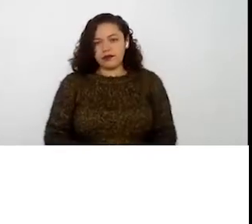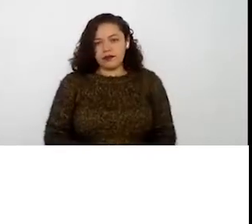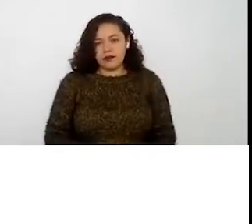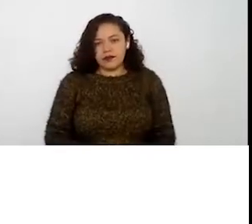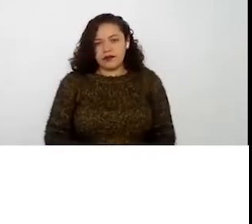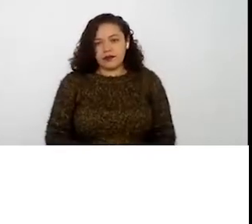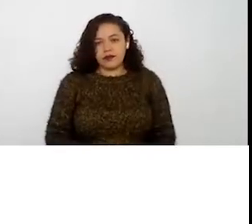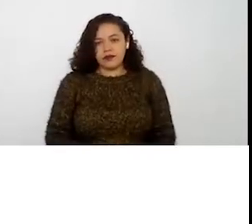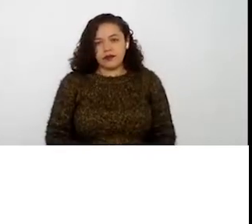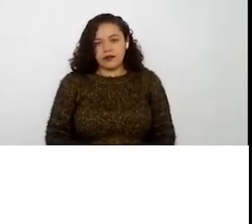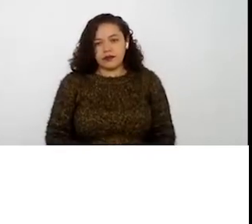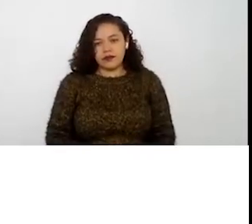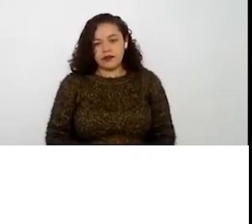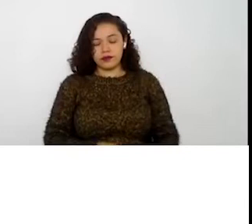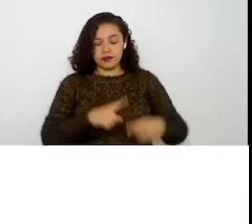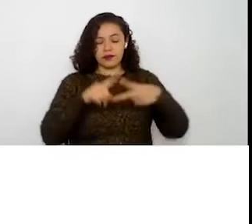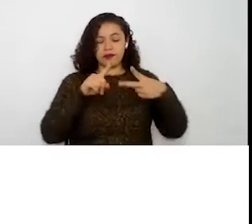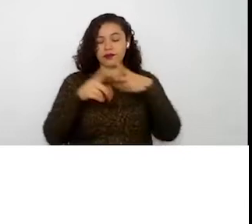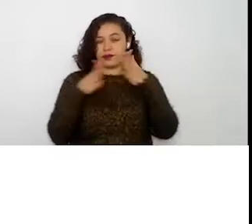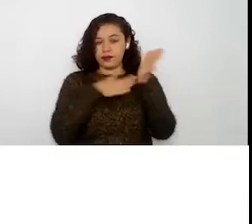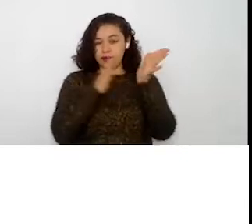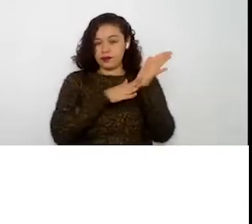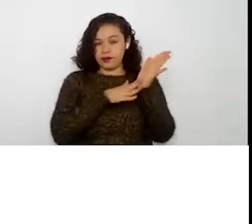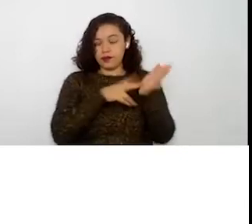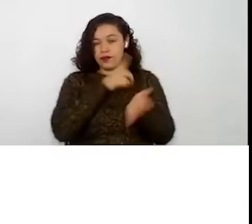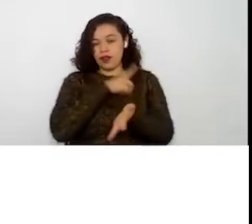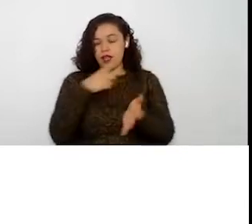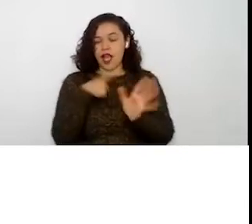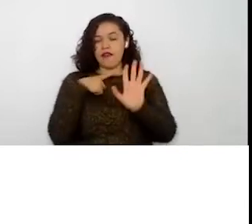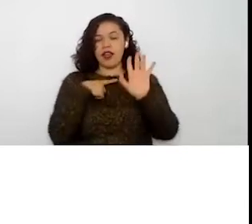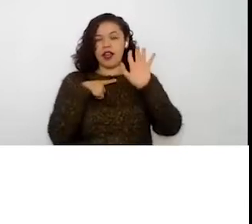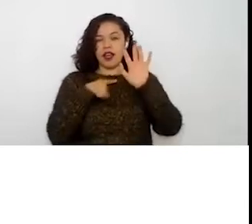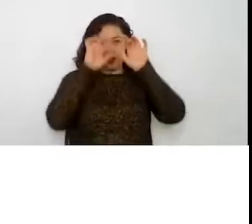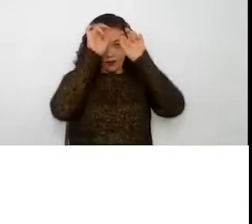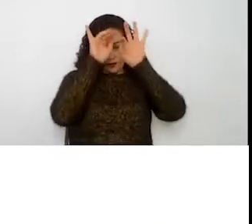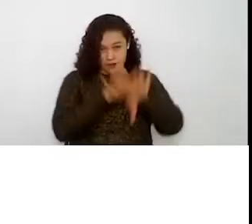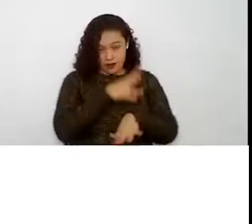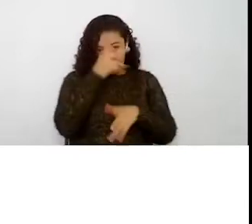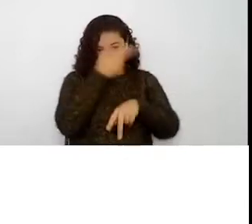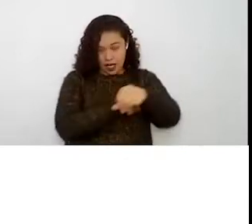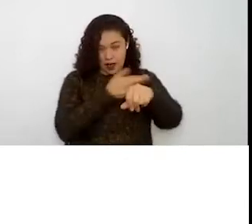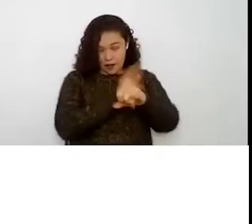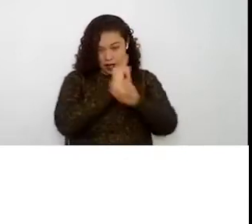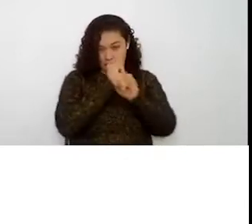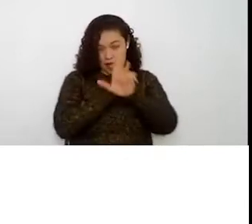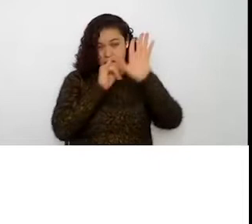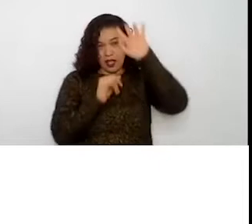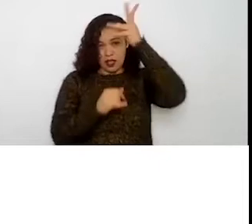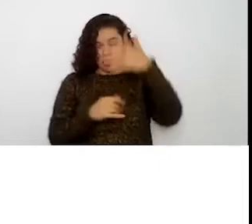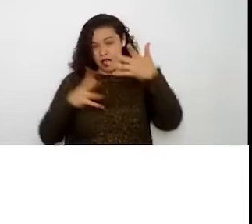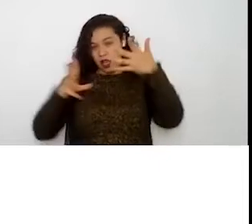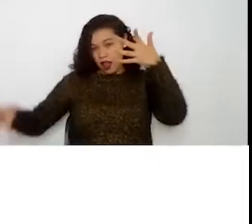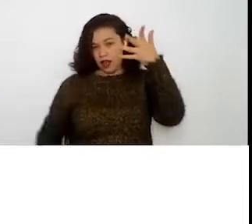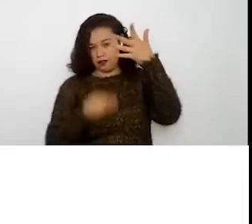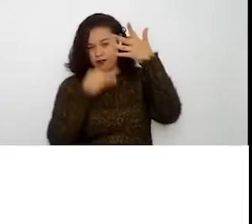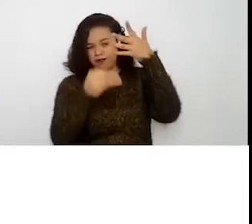estos dos documentos se tienen que anexar a la herramienta de tramita digital de manera separada esto